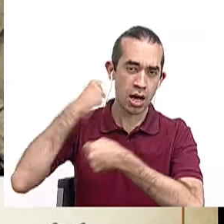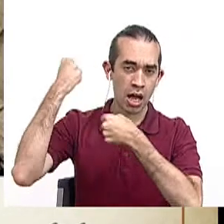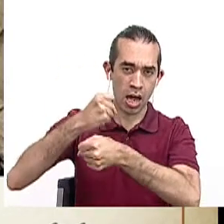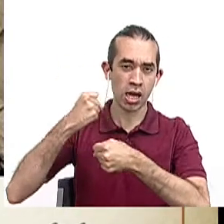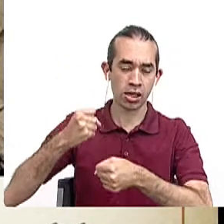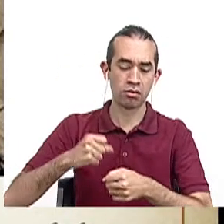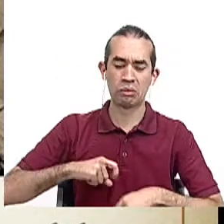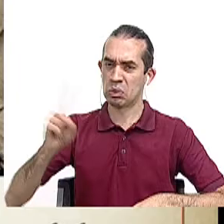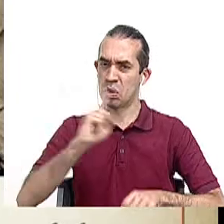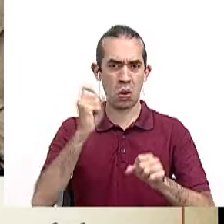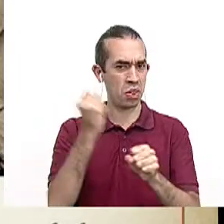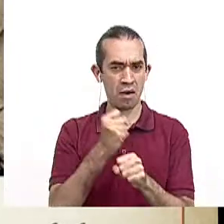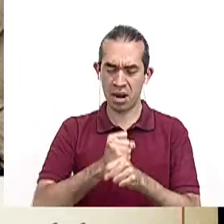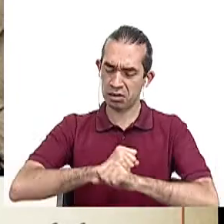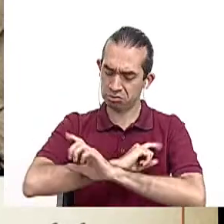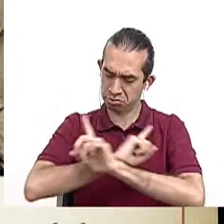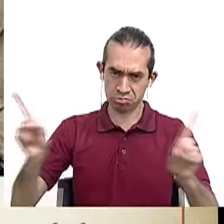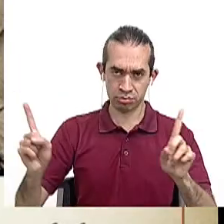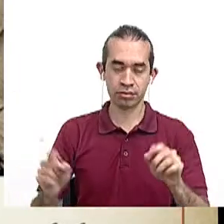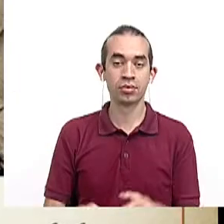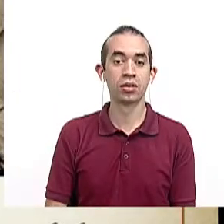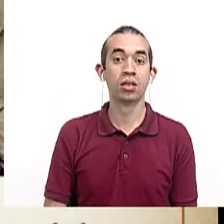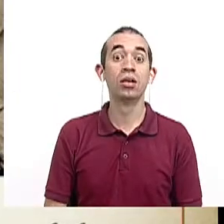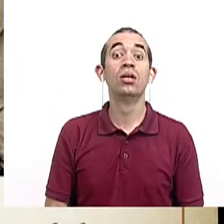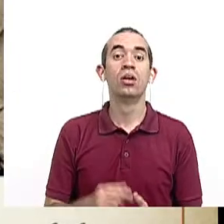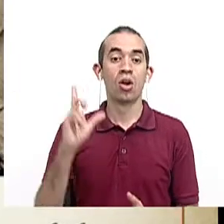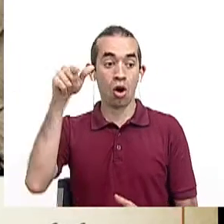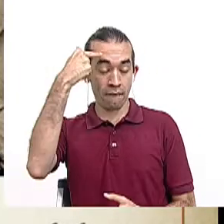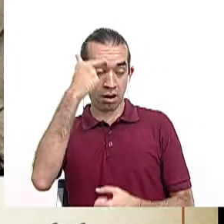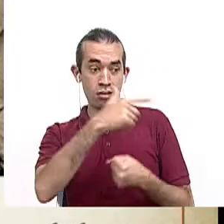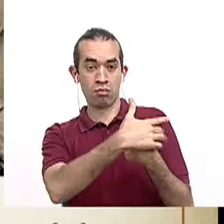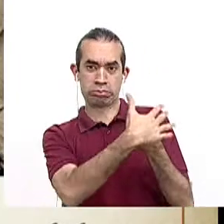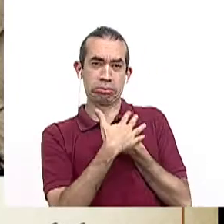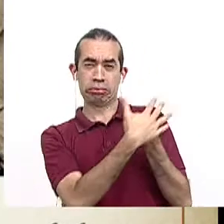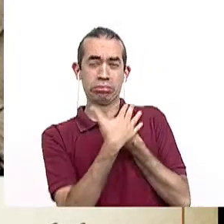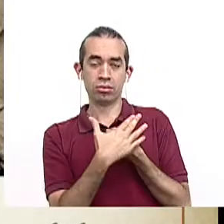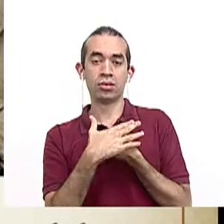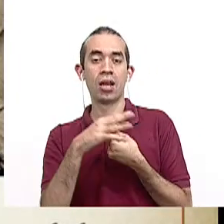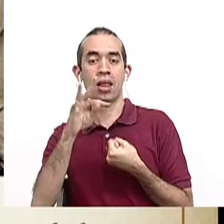generó una presión muy grande en el gobierno de don Teodoro Picado.